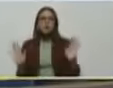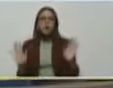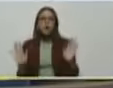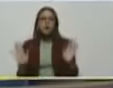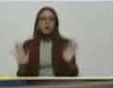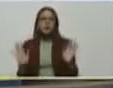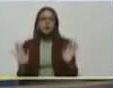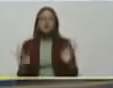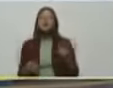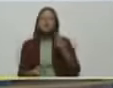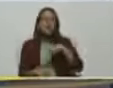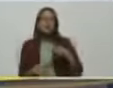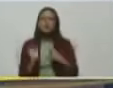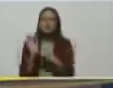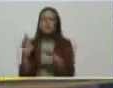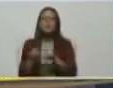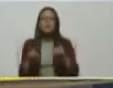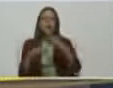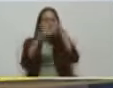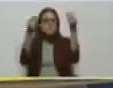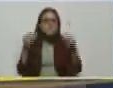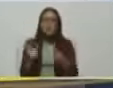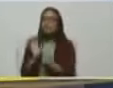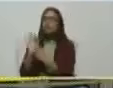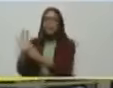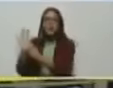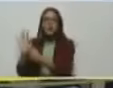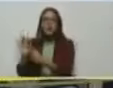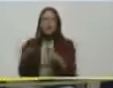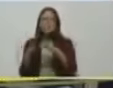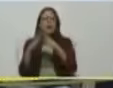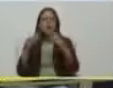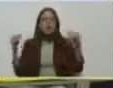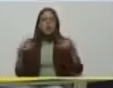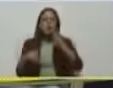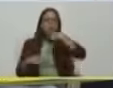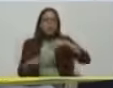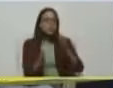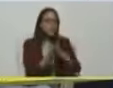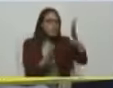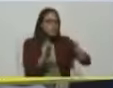Entonces tiene que ser un modelo, Trinidad y Tobago y Venezuela, para todos nuestros vecinos.